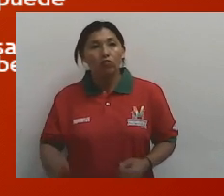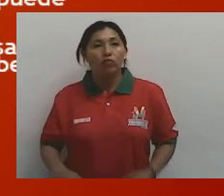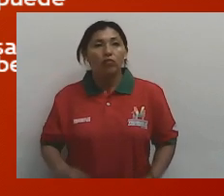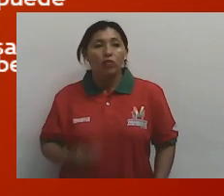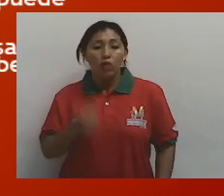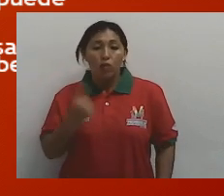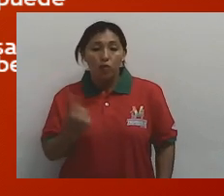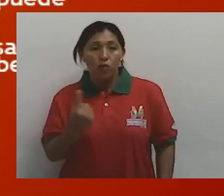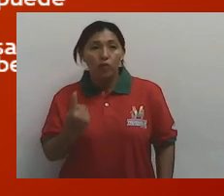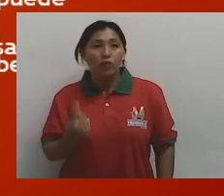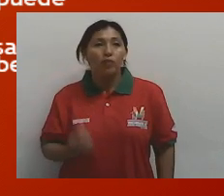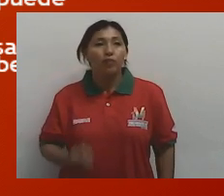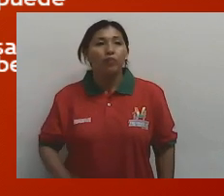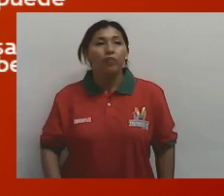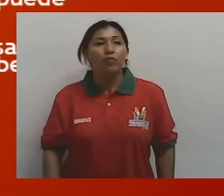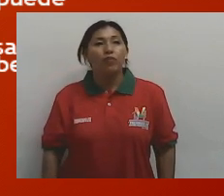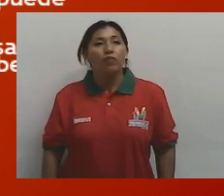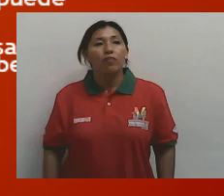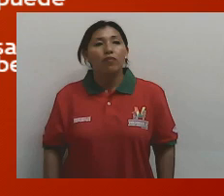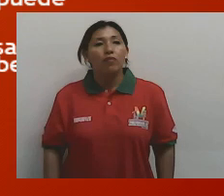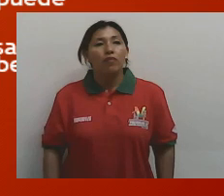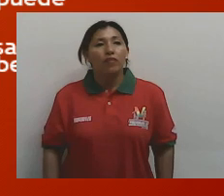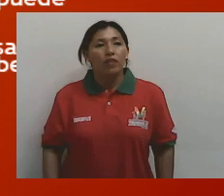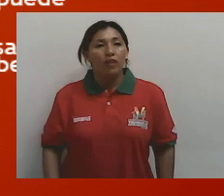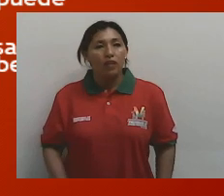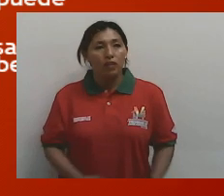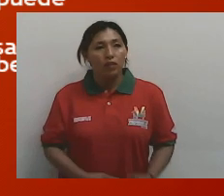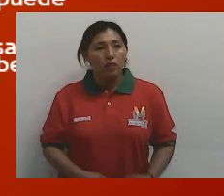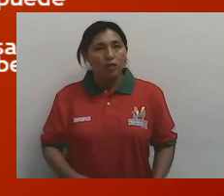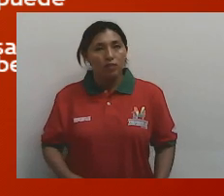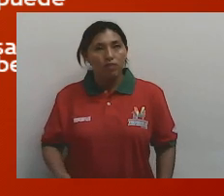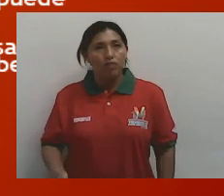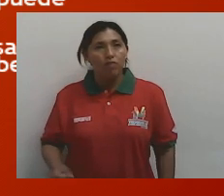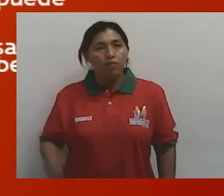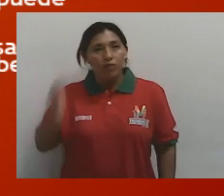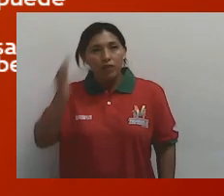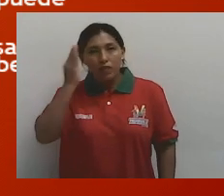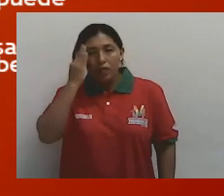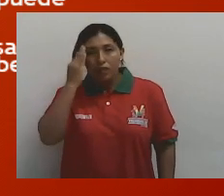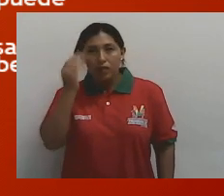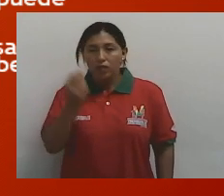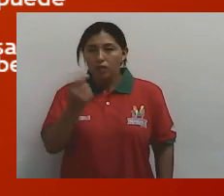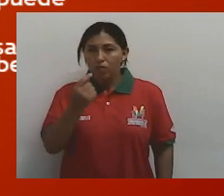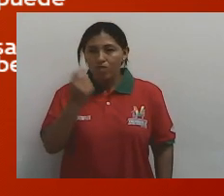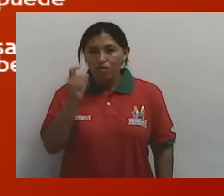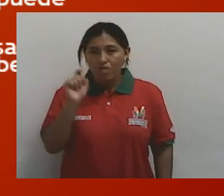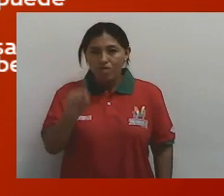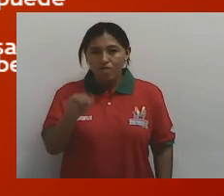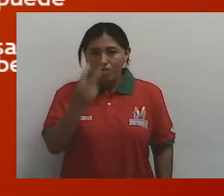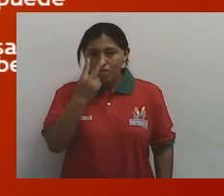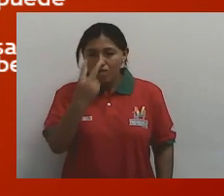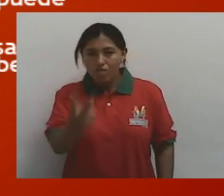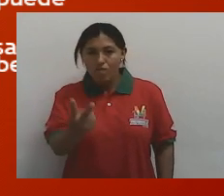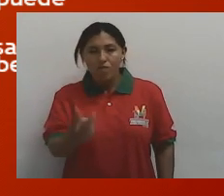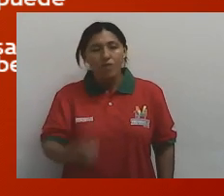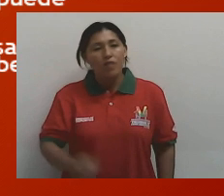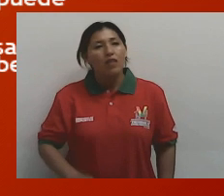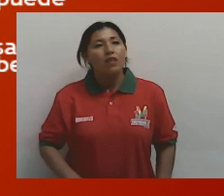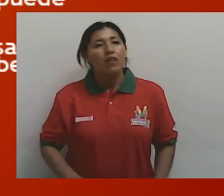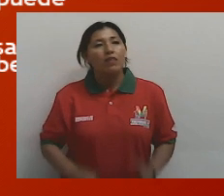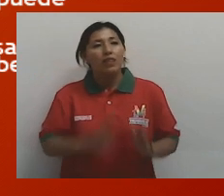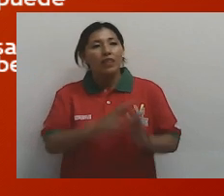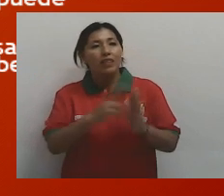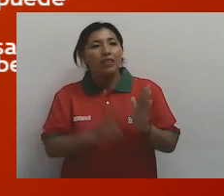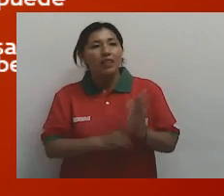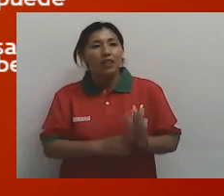Ojo, que esto hay que tomar en cuenta desde el punto de vista de lo que es la prórroga o